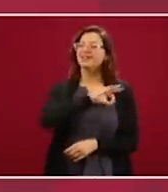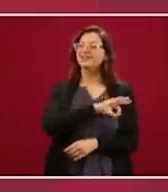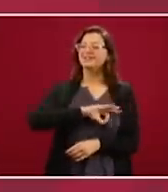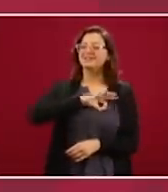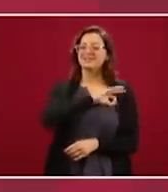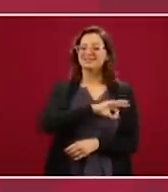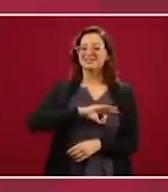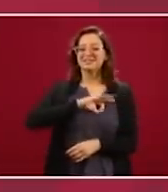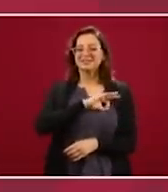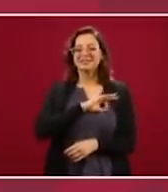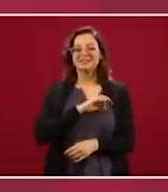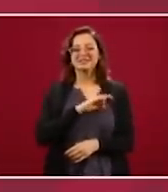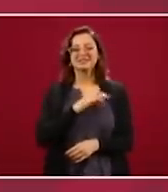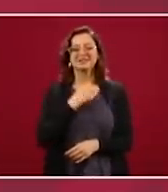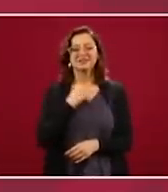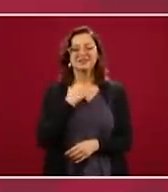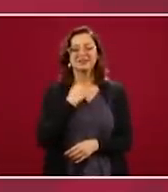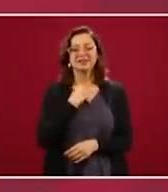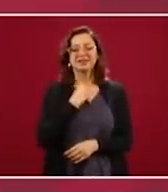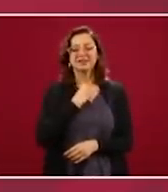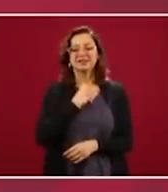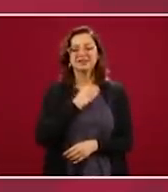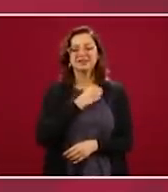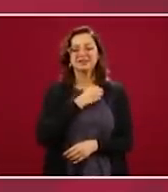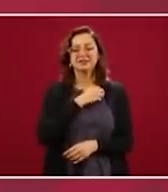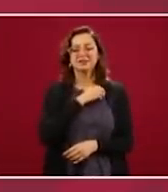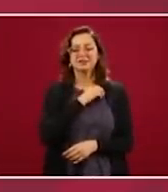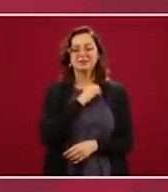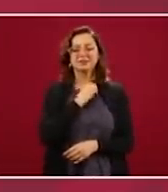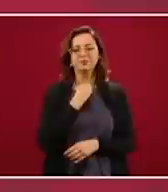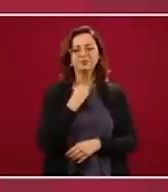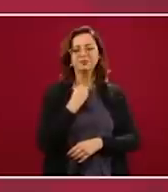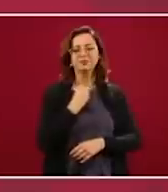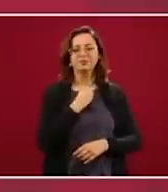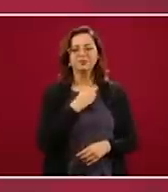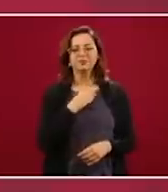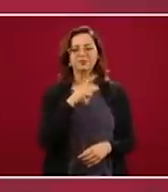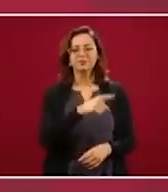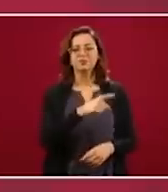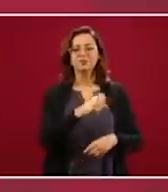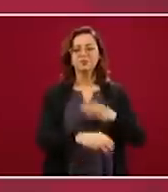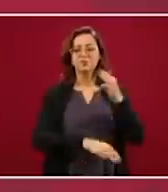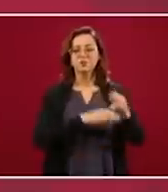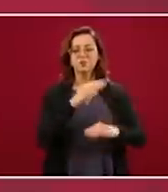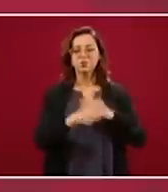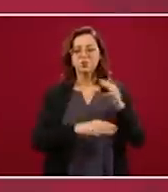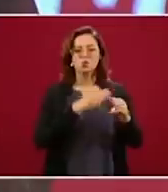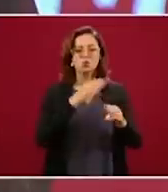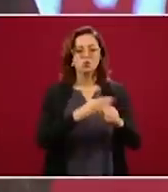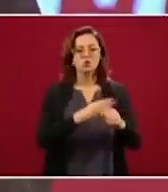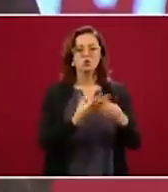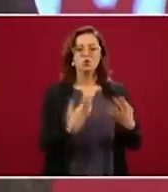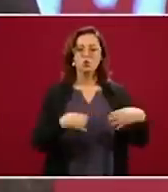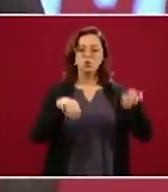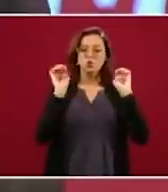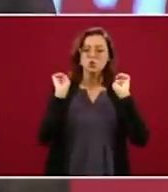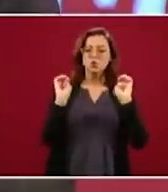un mundo de, lo hemos dicho, de los